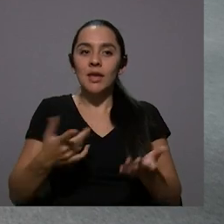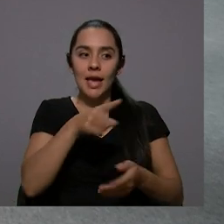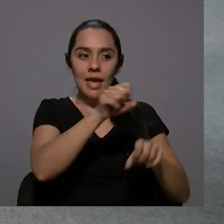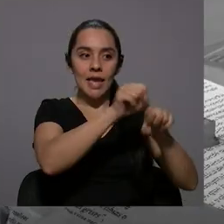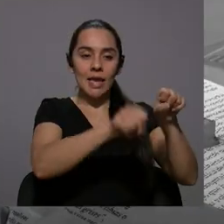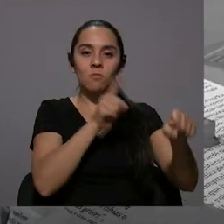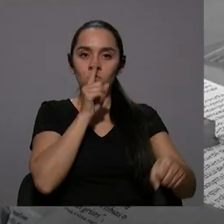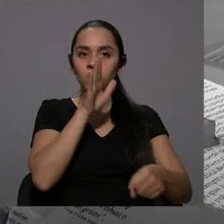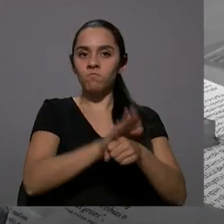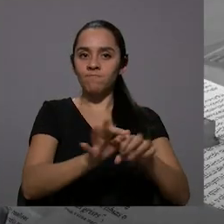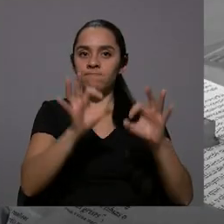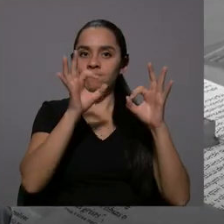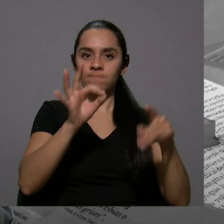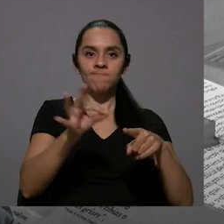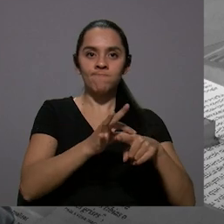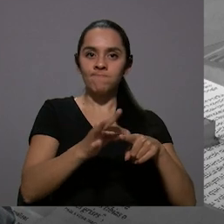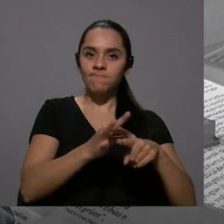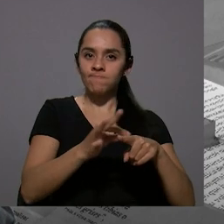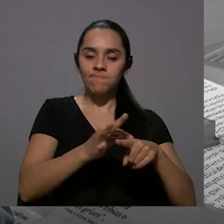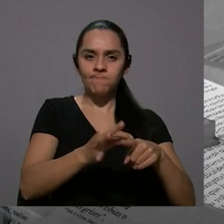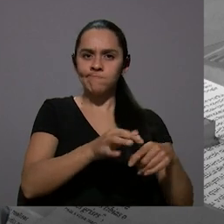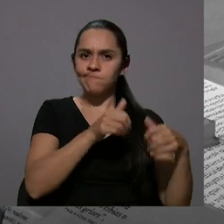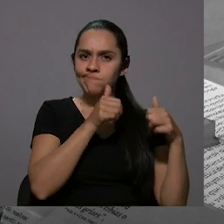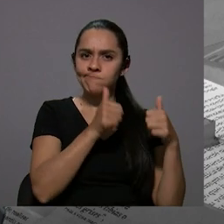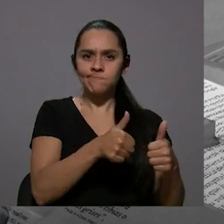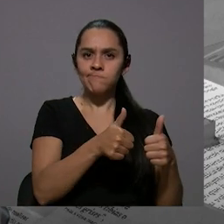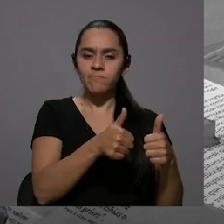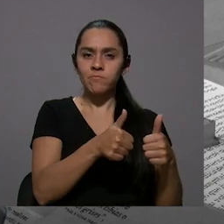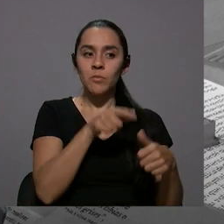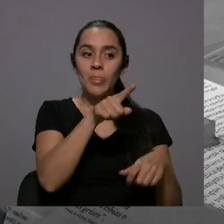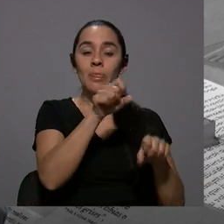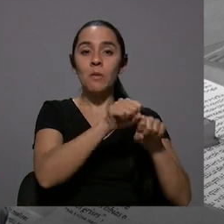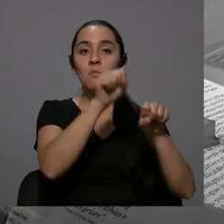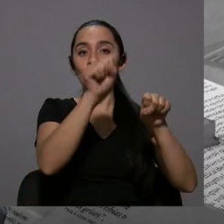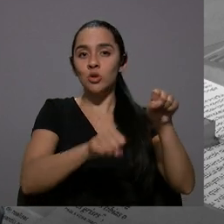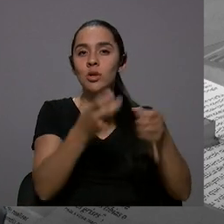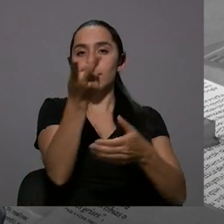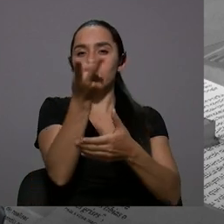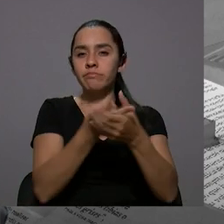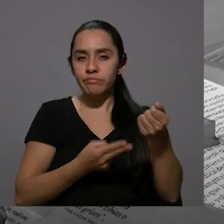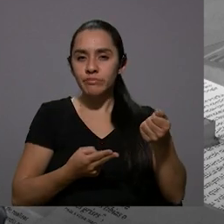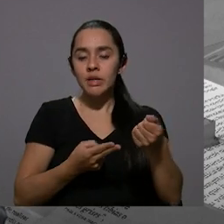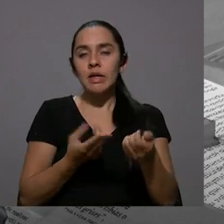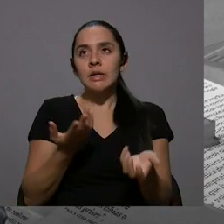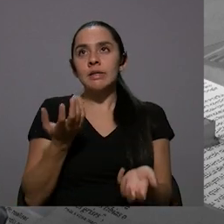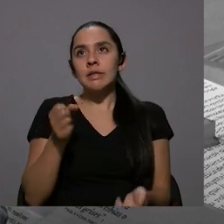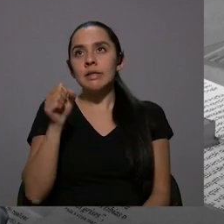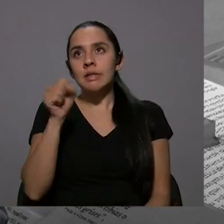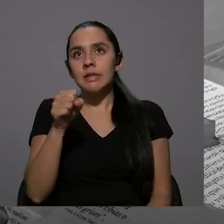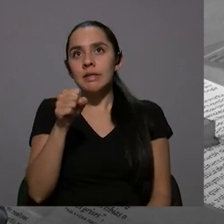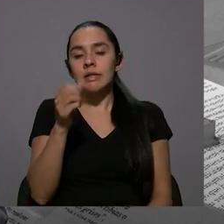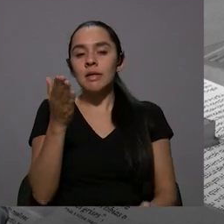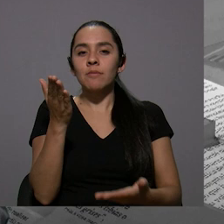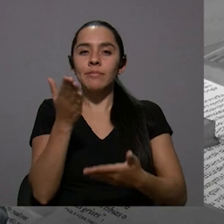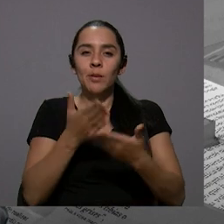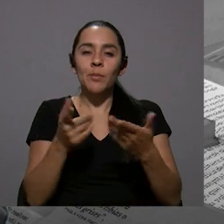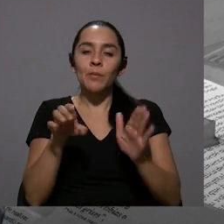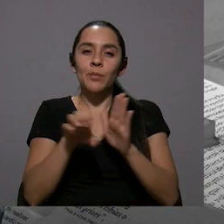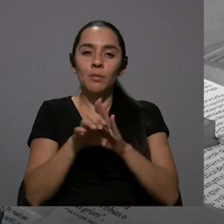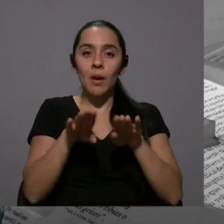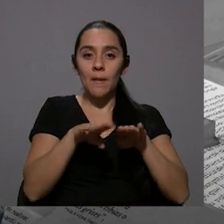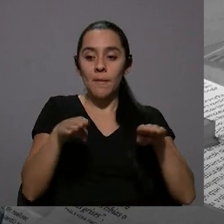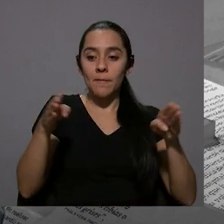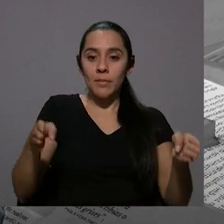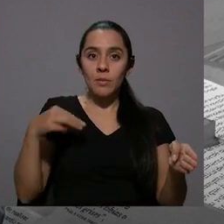incidencias es decir el sistema cumplió con lo con lo que tenía que cumplir como es un sistema híbrido Como le digo pues si hubieron qué s